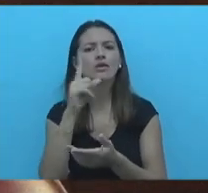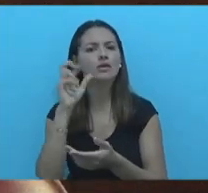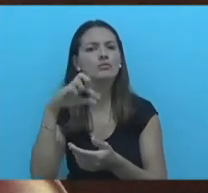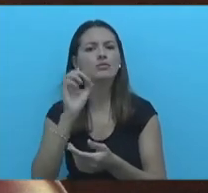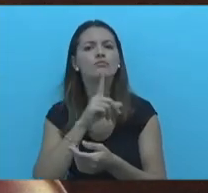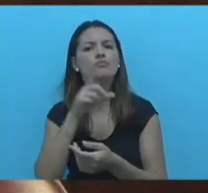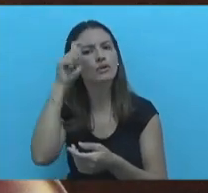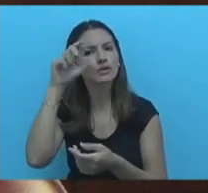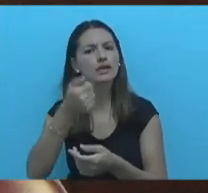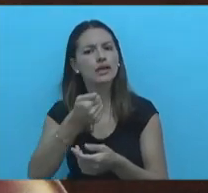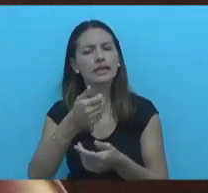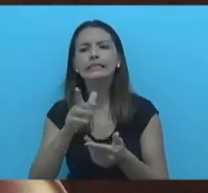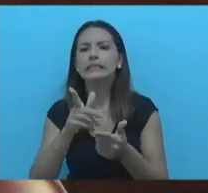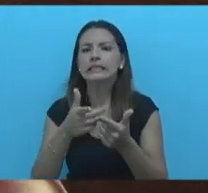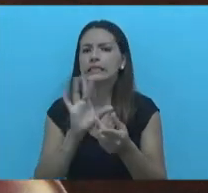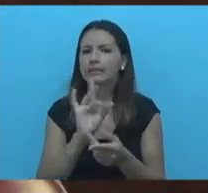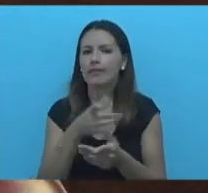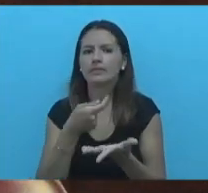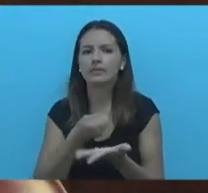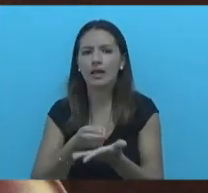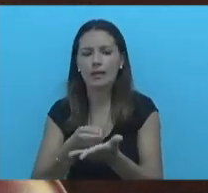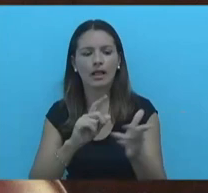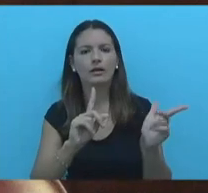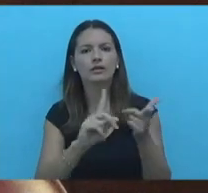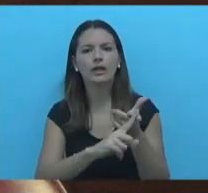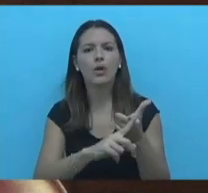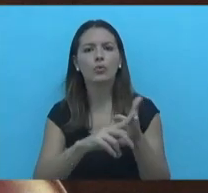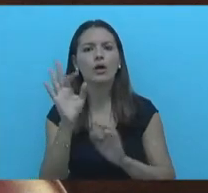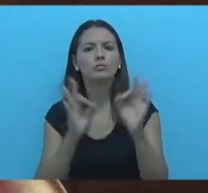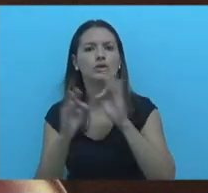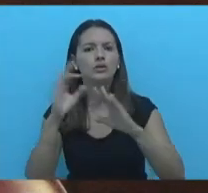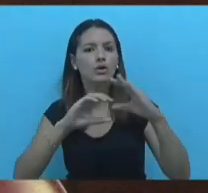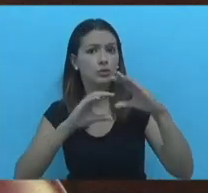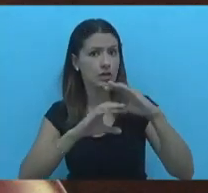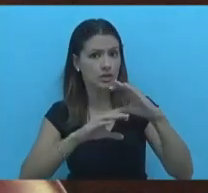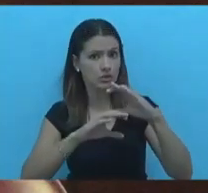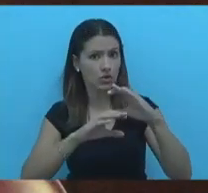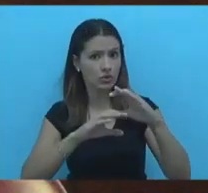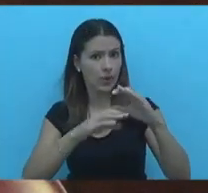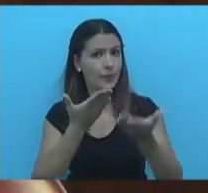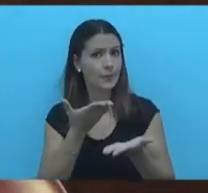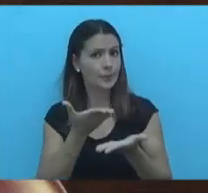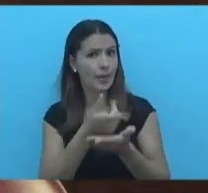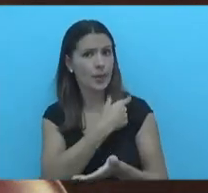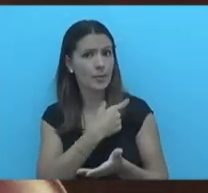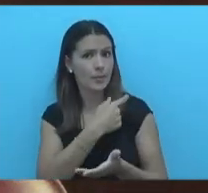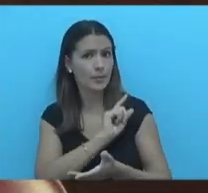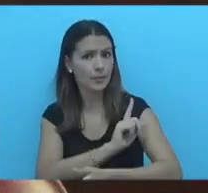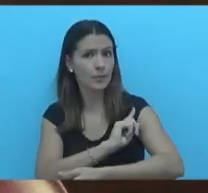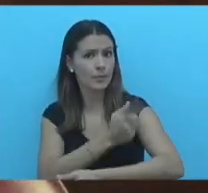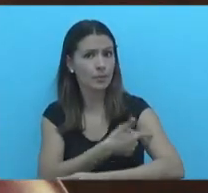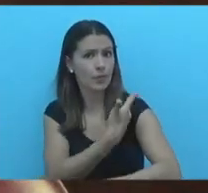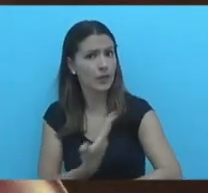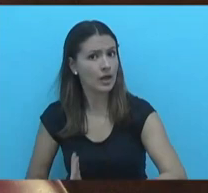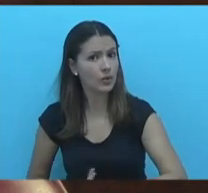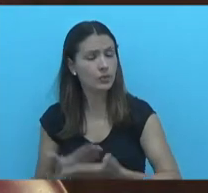un tiempo. También un proyecto de comunicación al Poder Ejecutivo para que se preserve y se